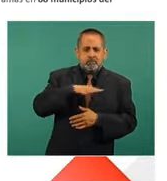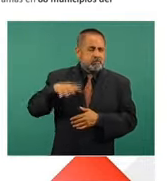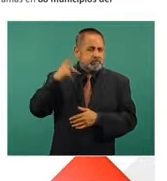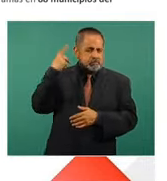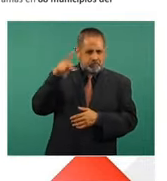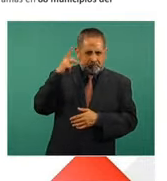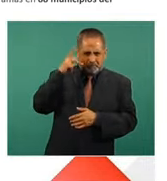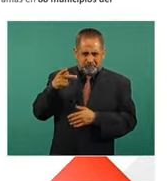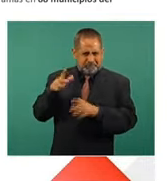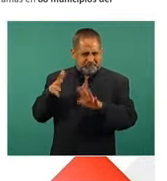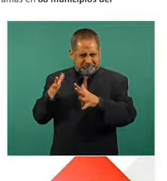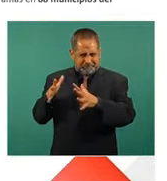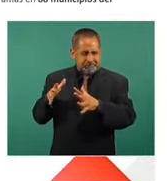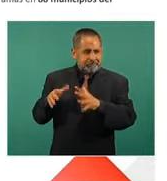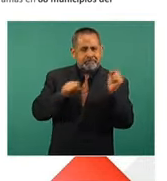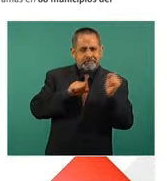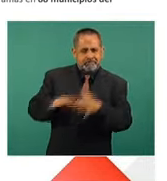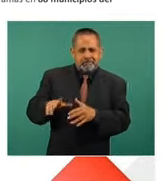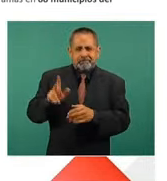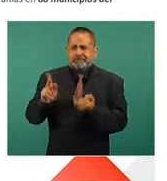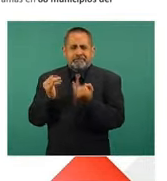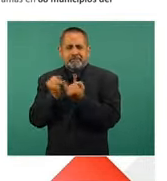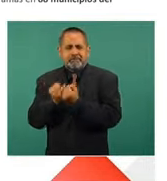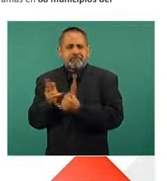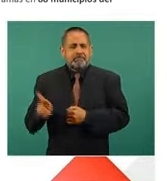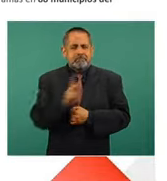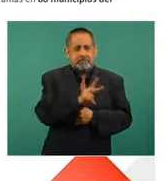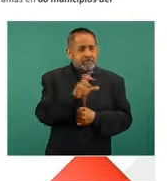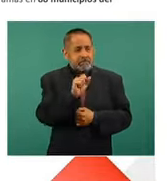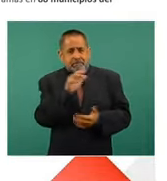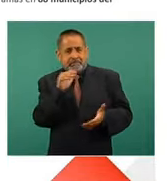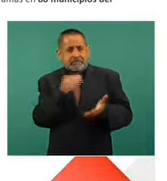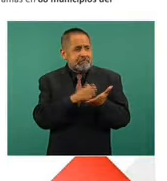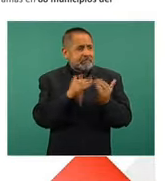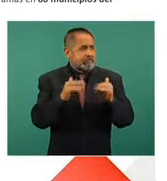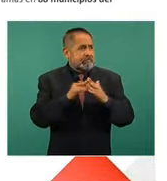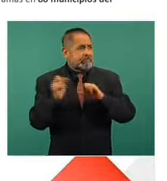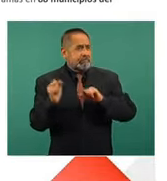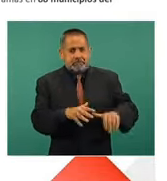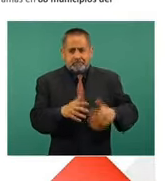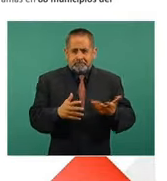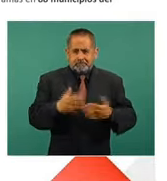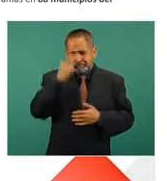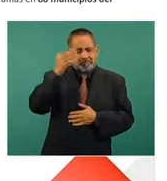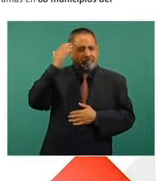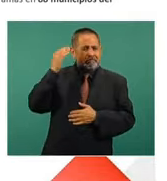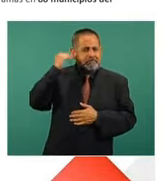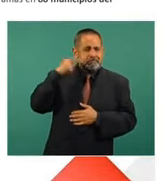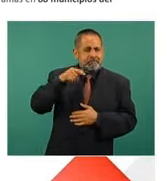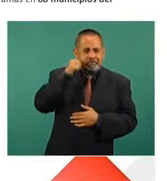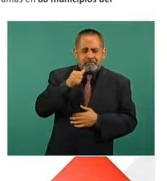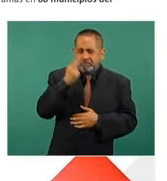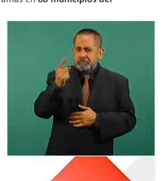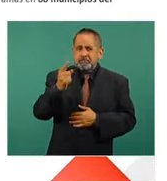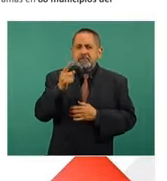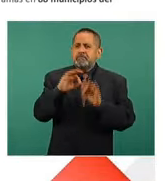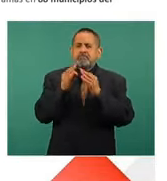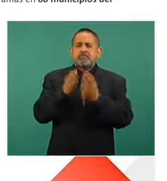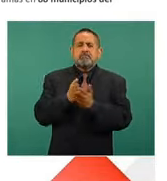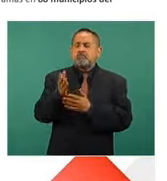tener esas 600,000 viviendas abandonadas. Pues eso con un modelo donde verdaderamente solo se privilegiaba, como les decía, había un creditómetro.